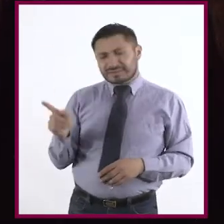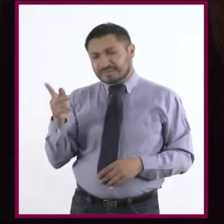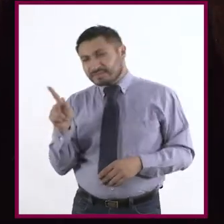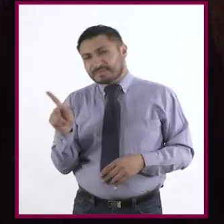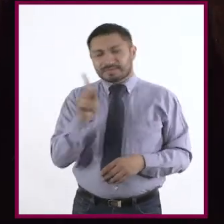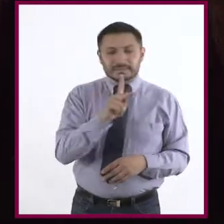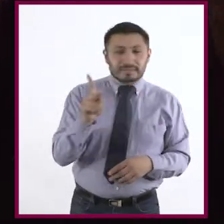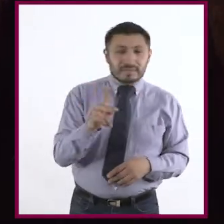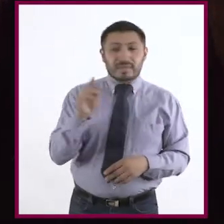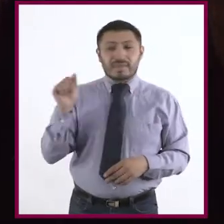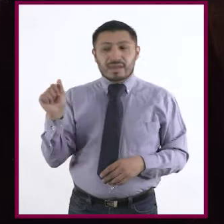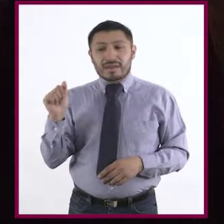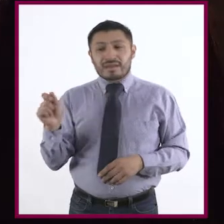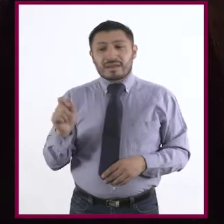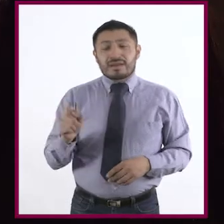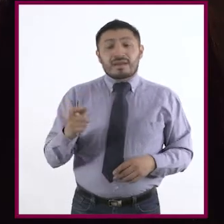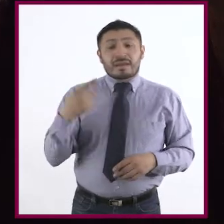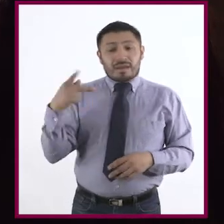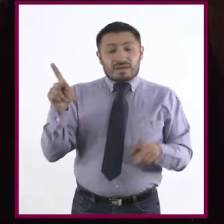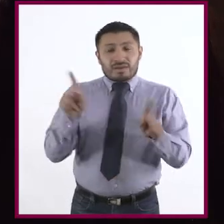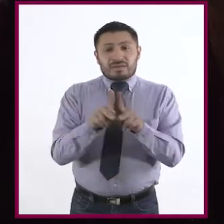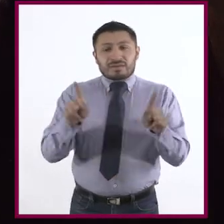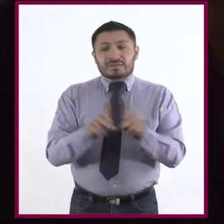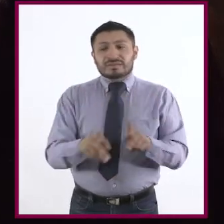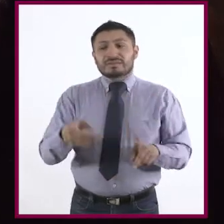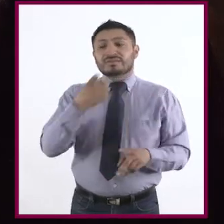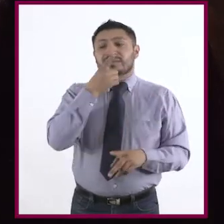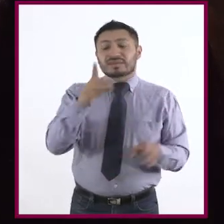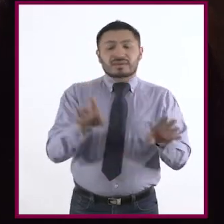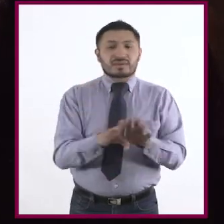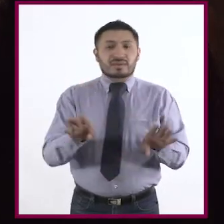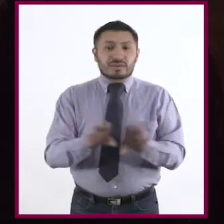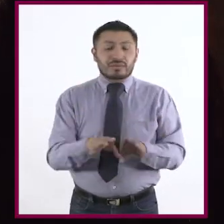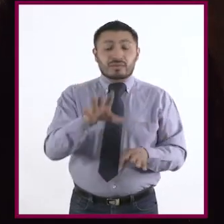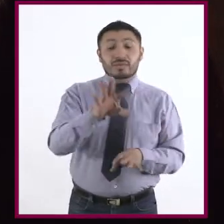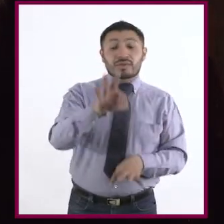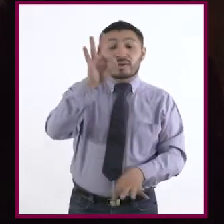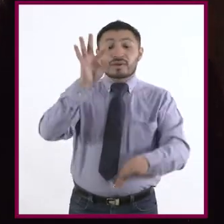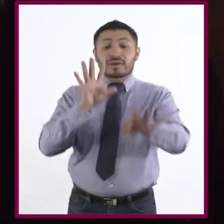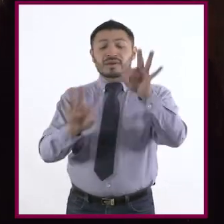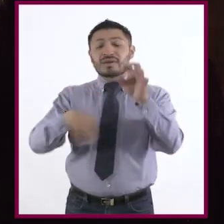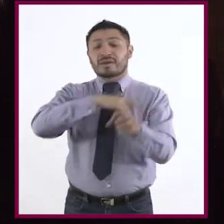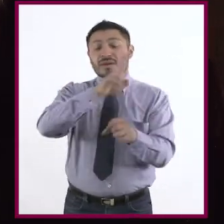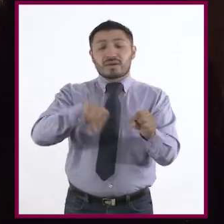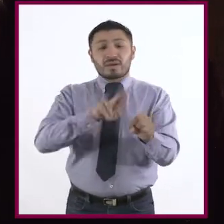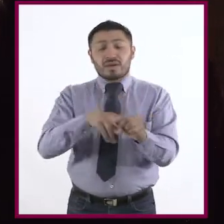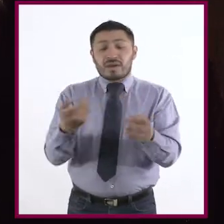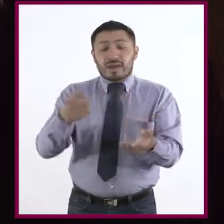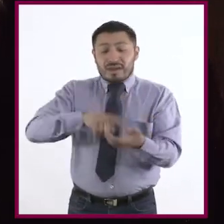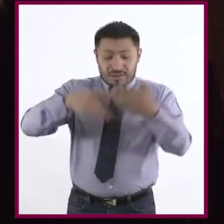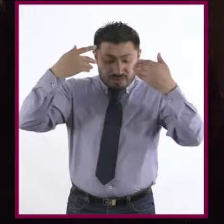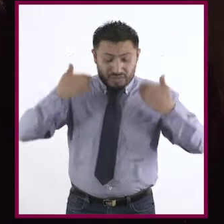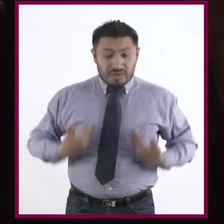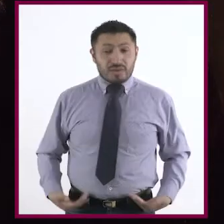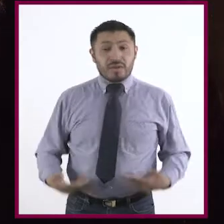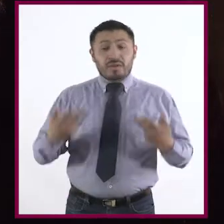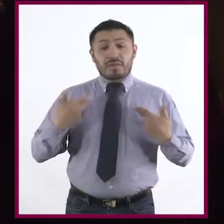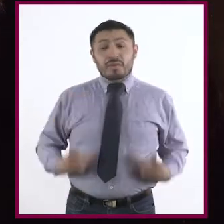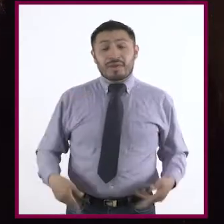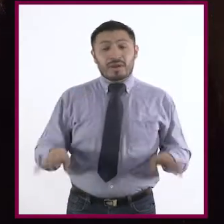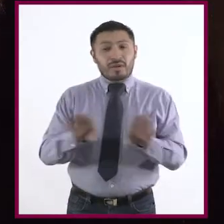darwinianos, Galton expresó su convicción de que la selección natural interviene en el ser humano de igual forma que las